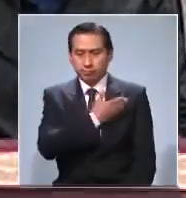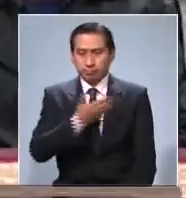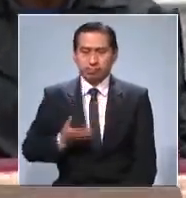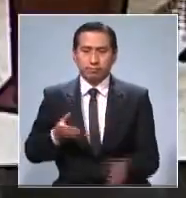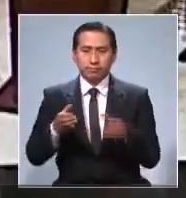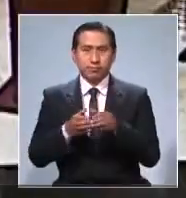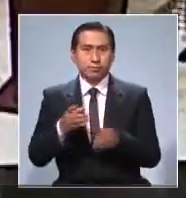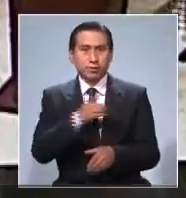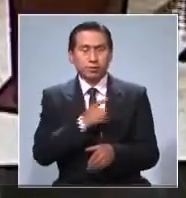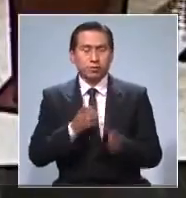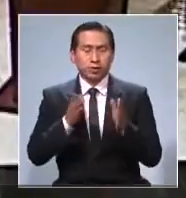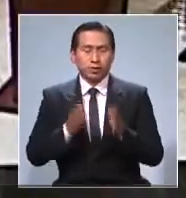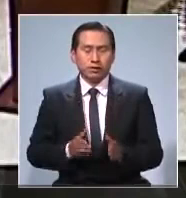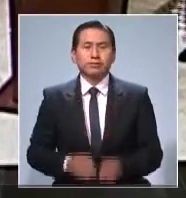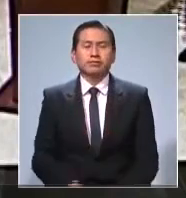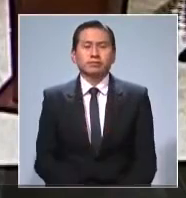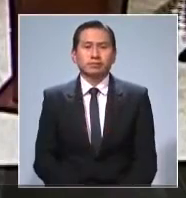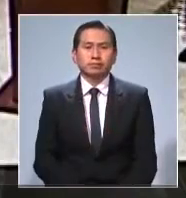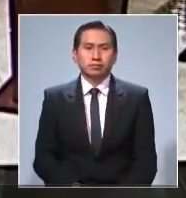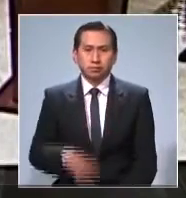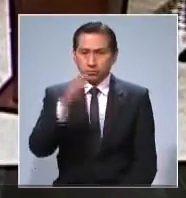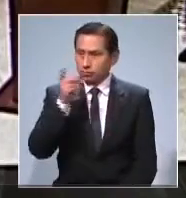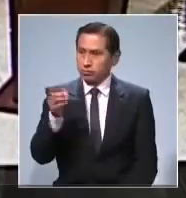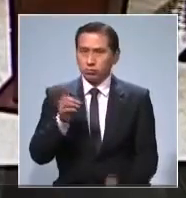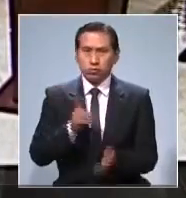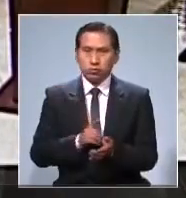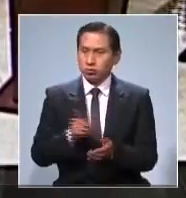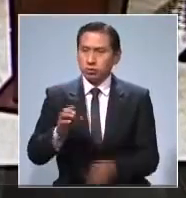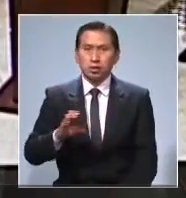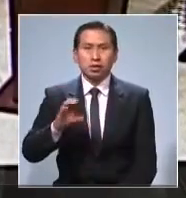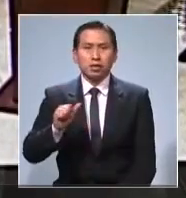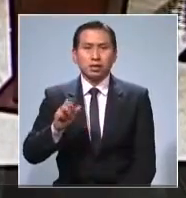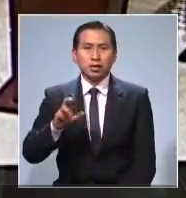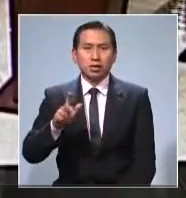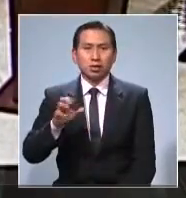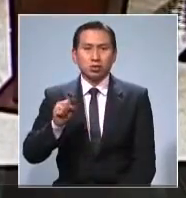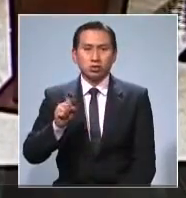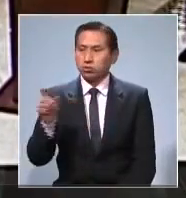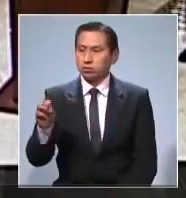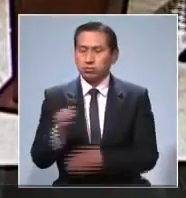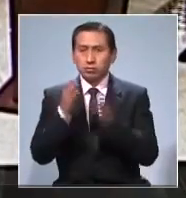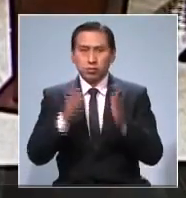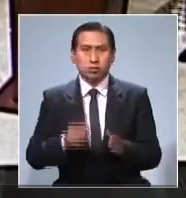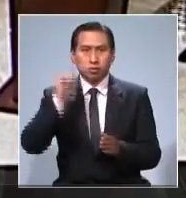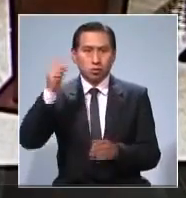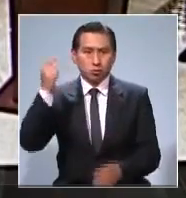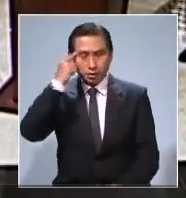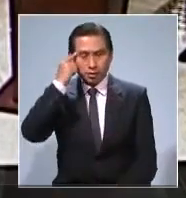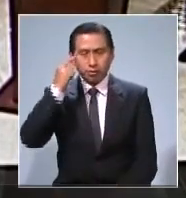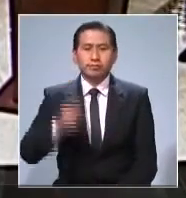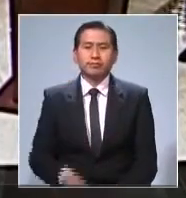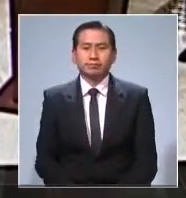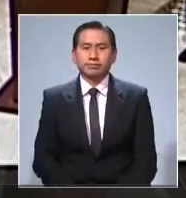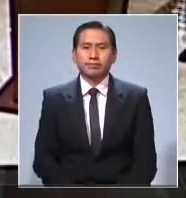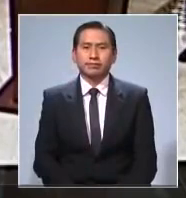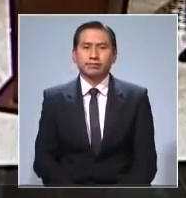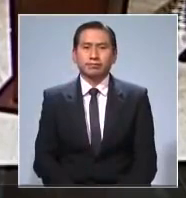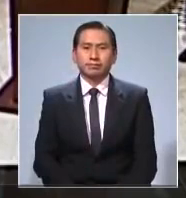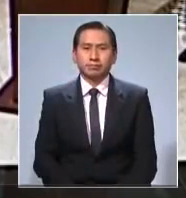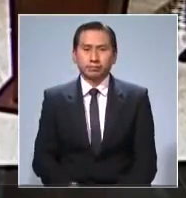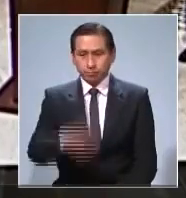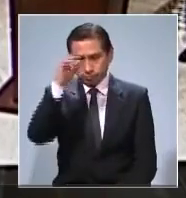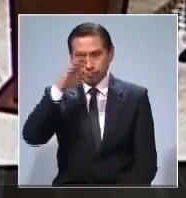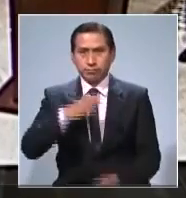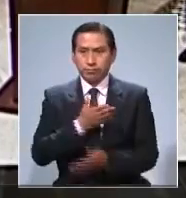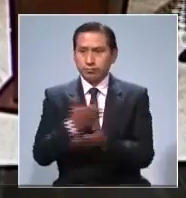Diputados. Doctor Carlos Eduardo del Castillo del Carpio, ministro de Gobierno. Señores